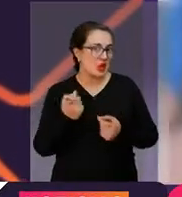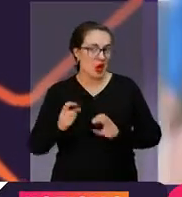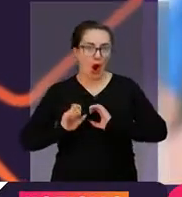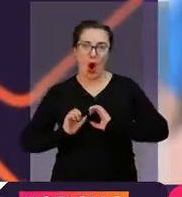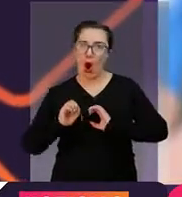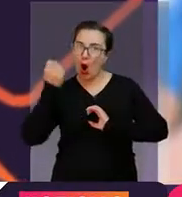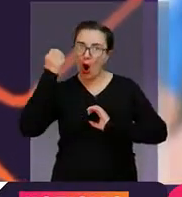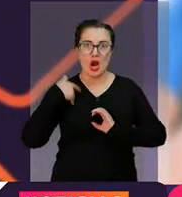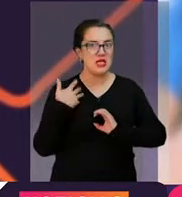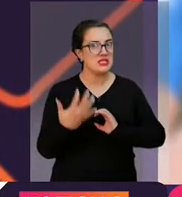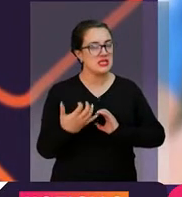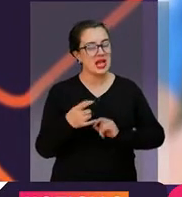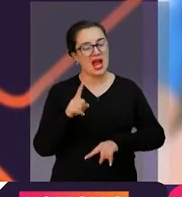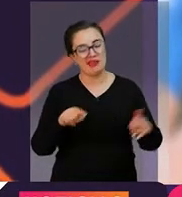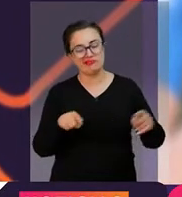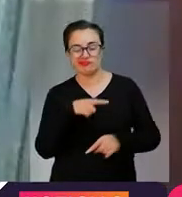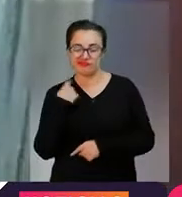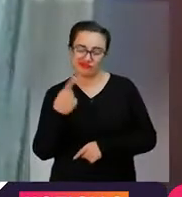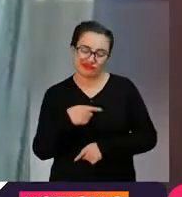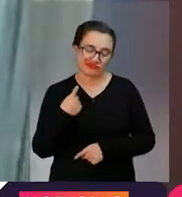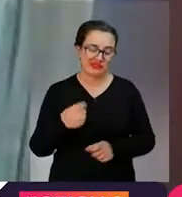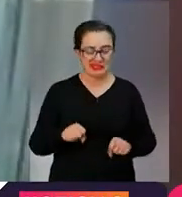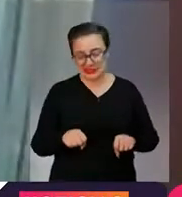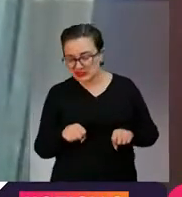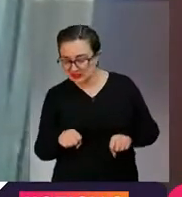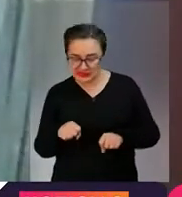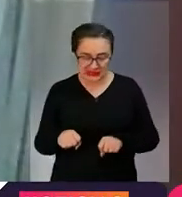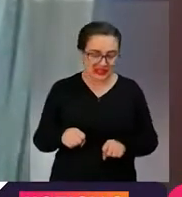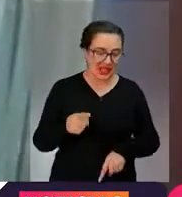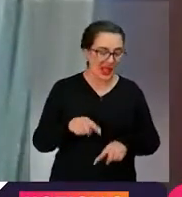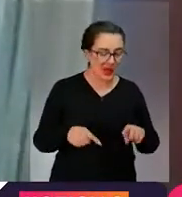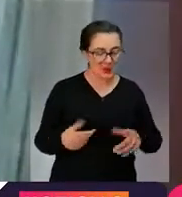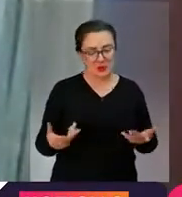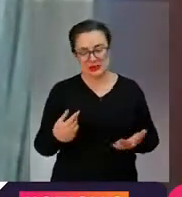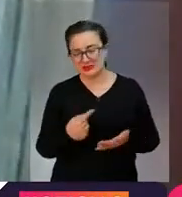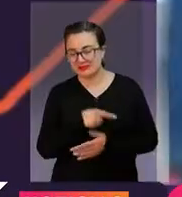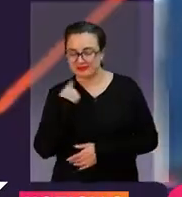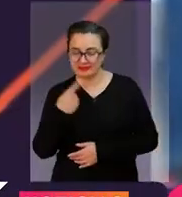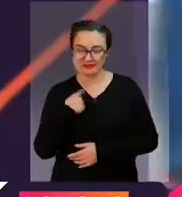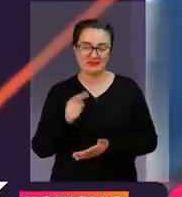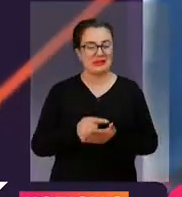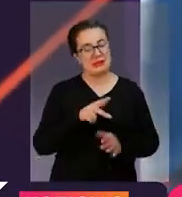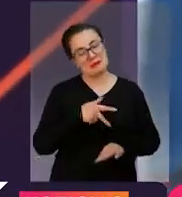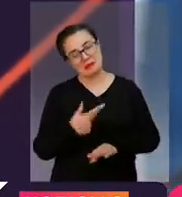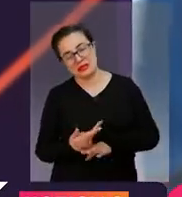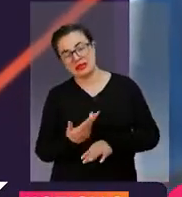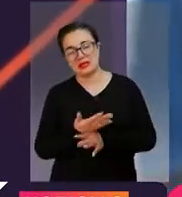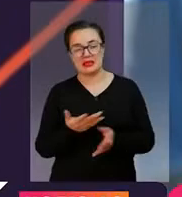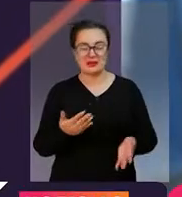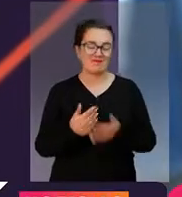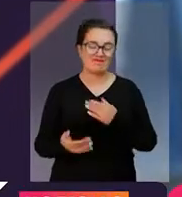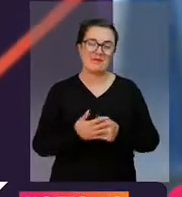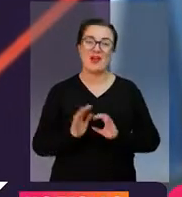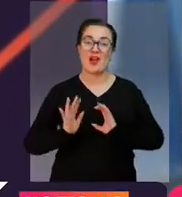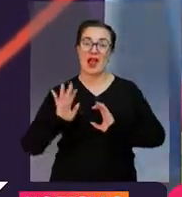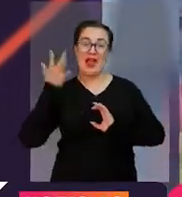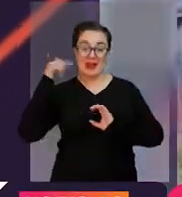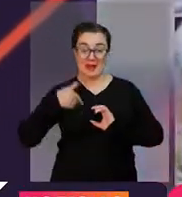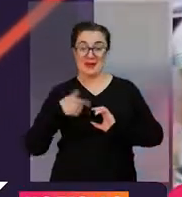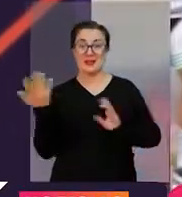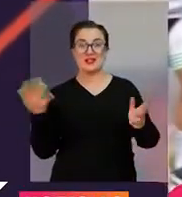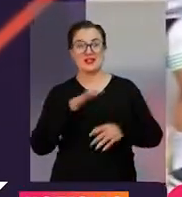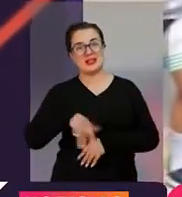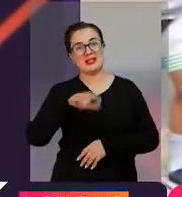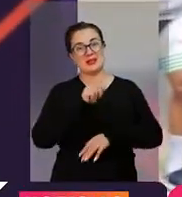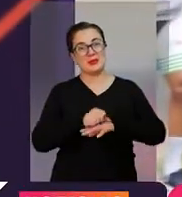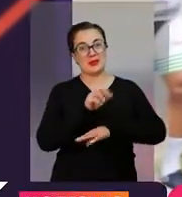Tuve algunas fallas mecánicas de la bicicleta, tuve una caída. Tras este bronce en Salinas, Puerto Rico, el corredor